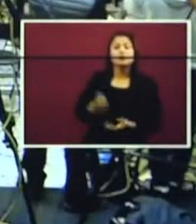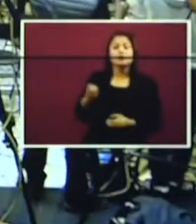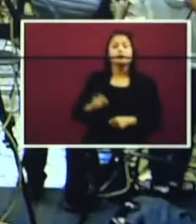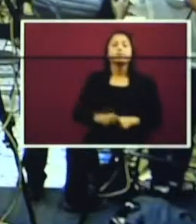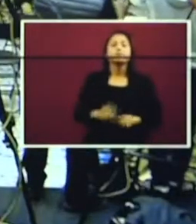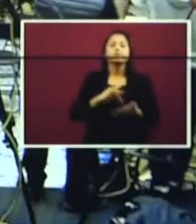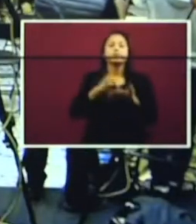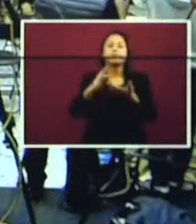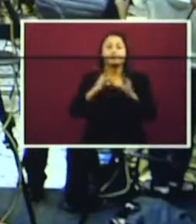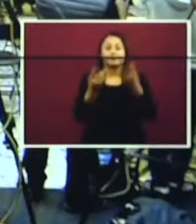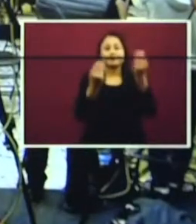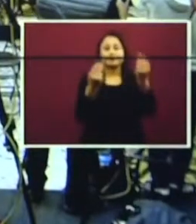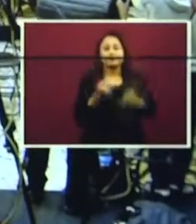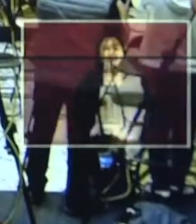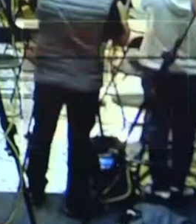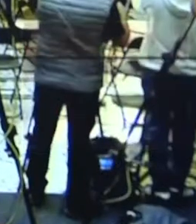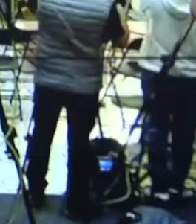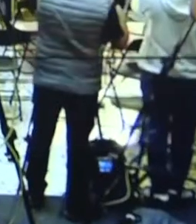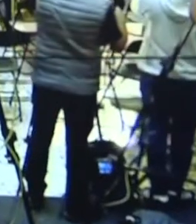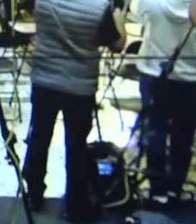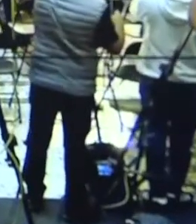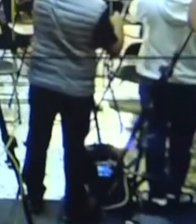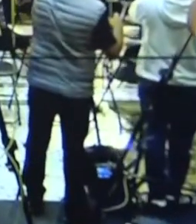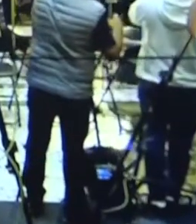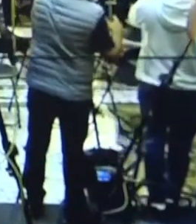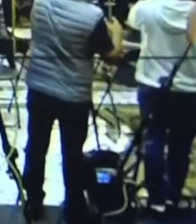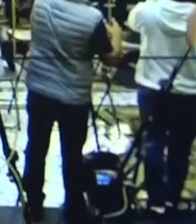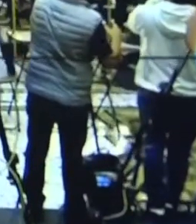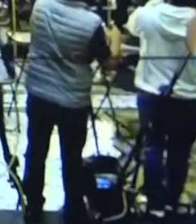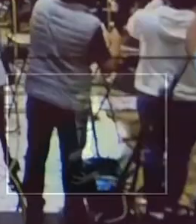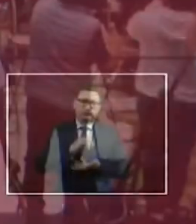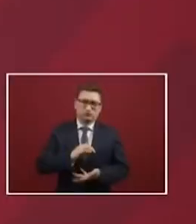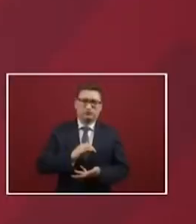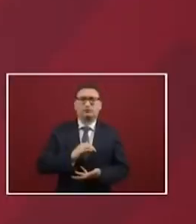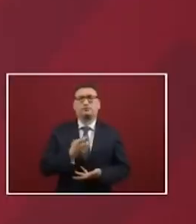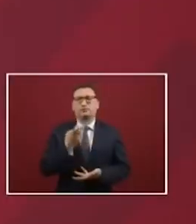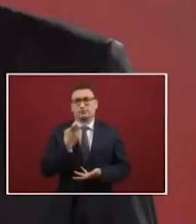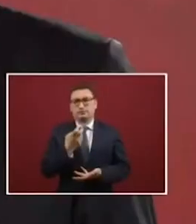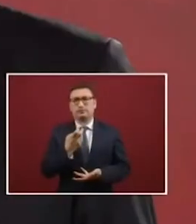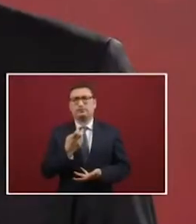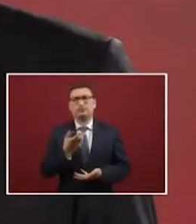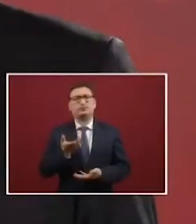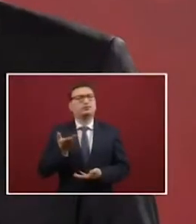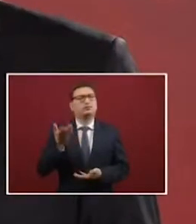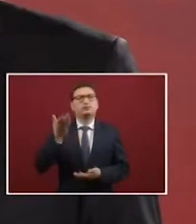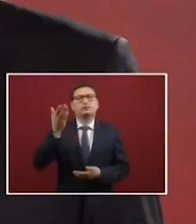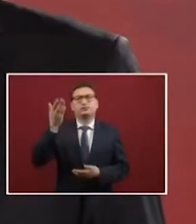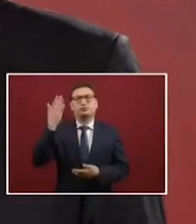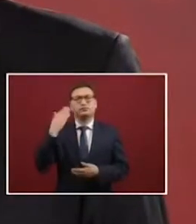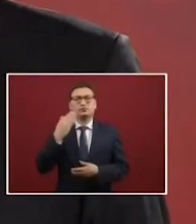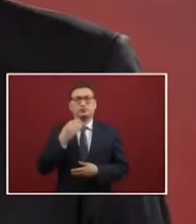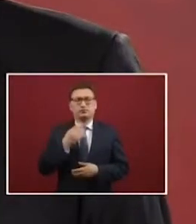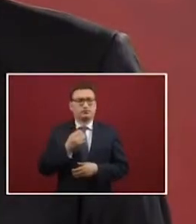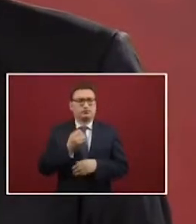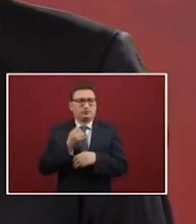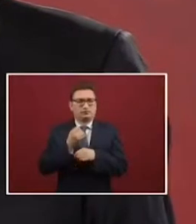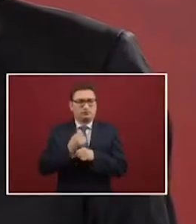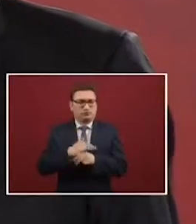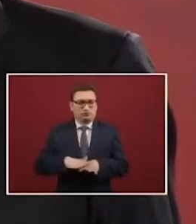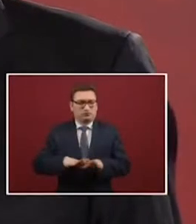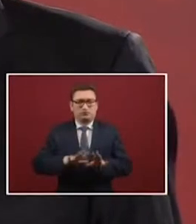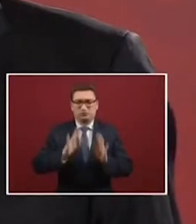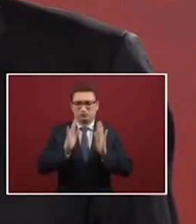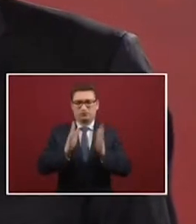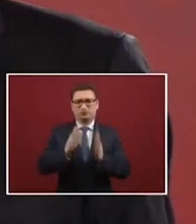millones 437 mil dólares del crimen organizado antes según el informe que